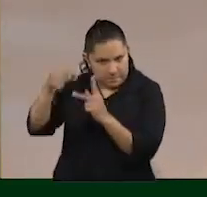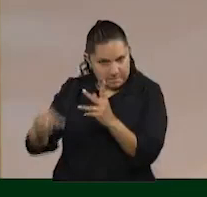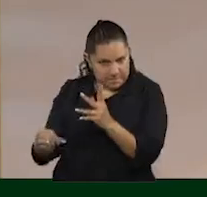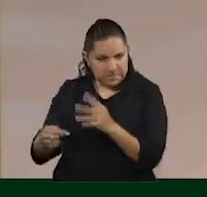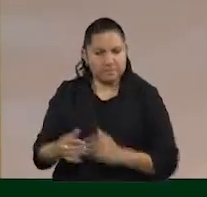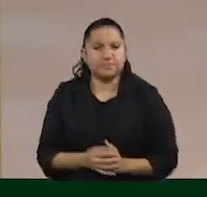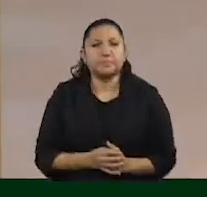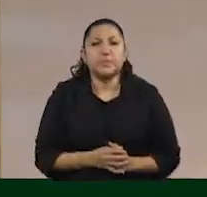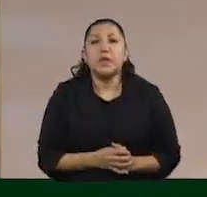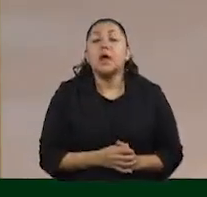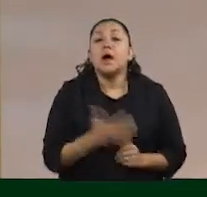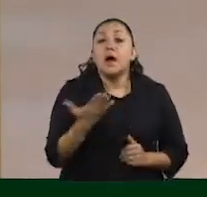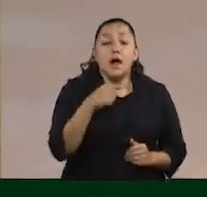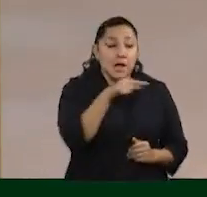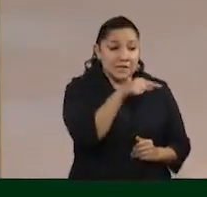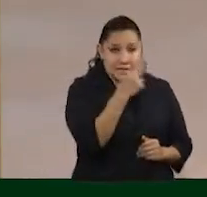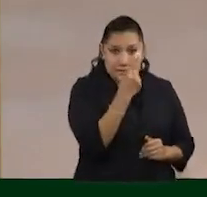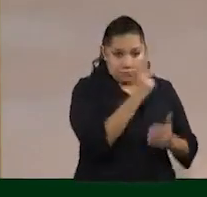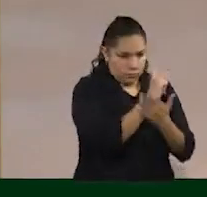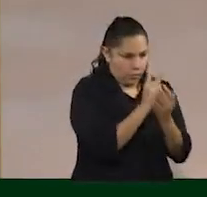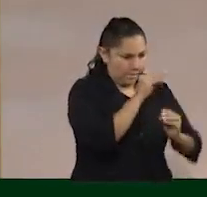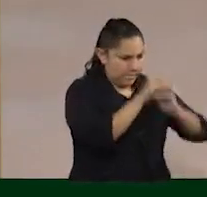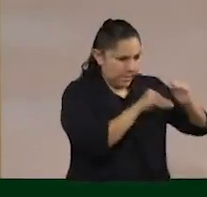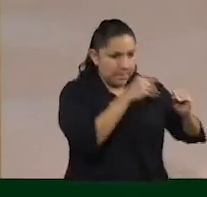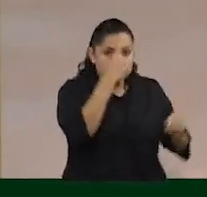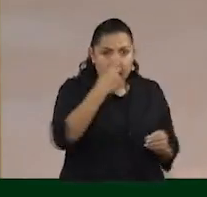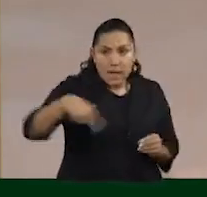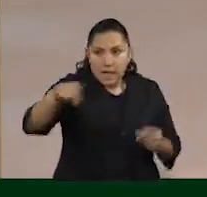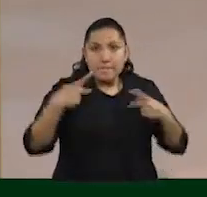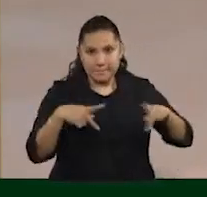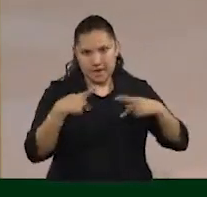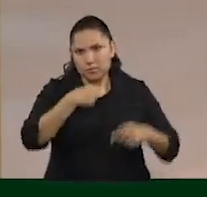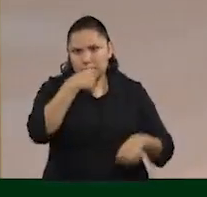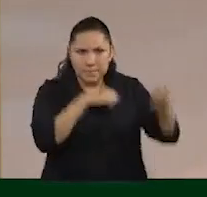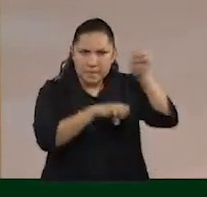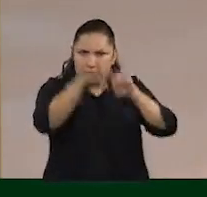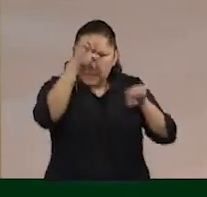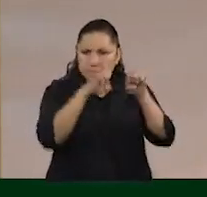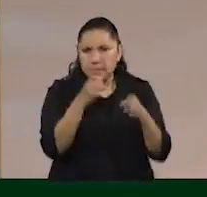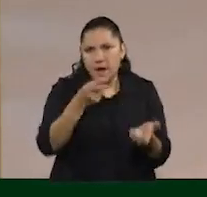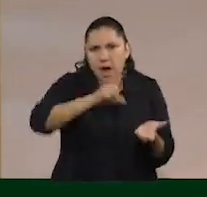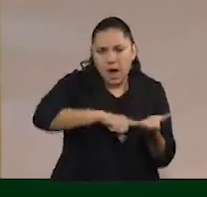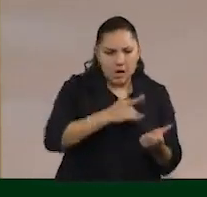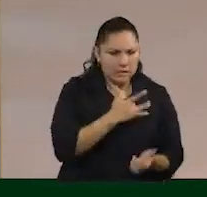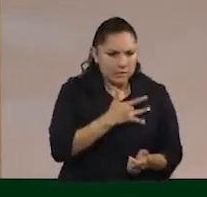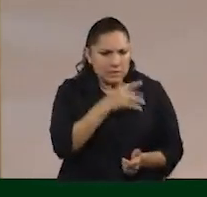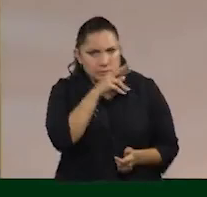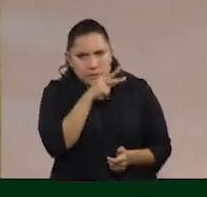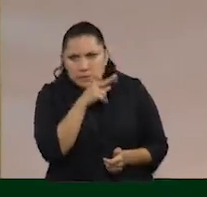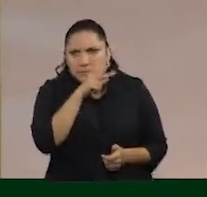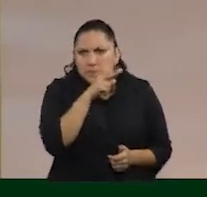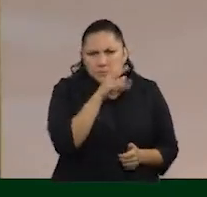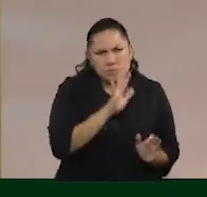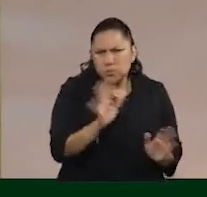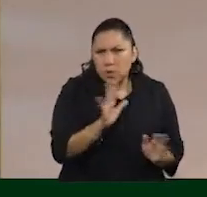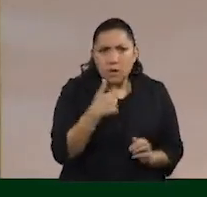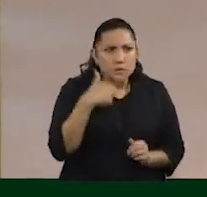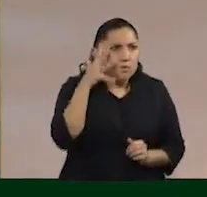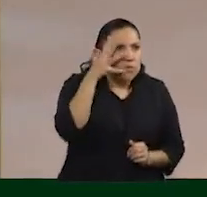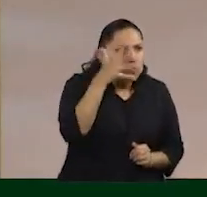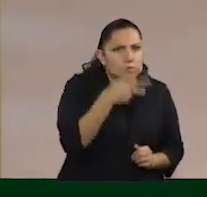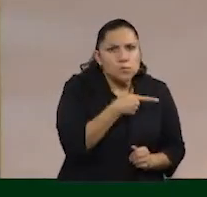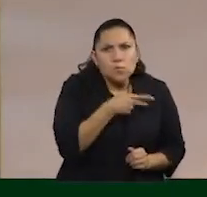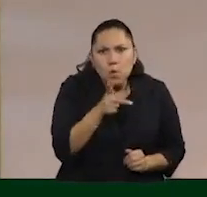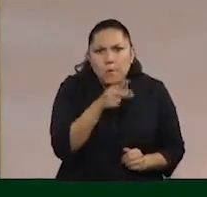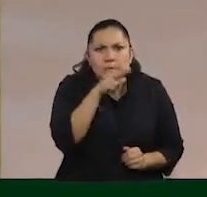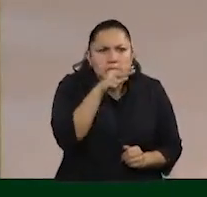que hagan que el adulto mayor pueda vivir sin miedo. Sin miedo a la pobreza, sin miedo